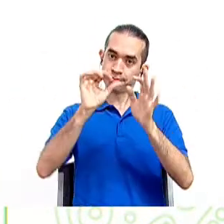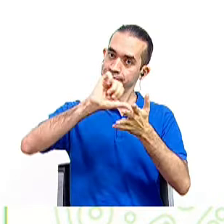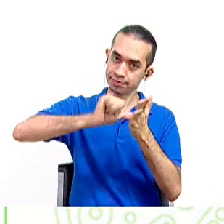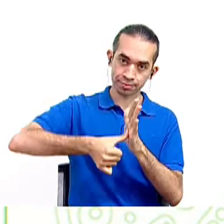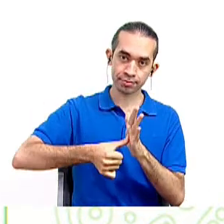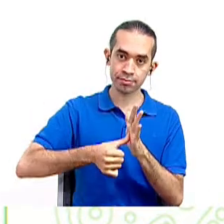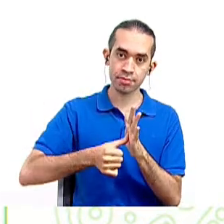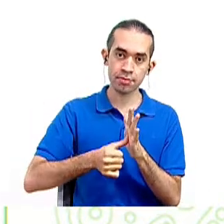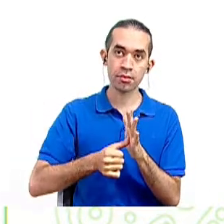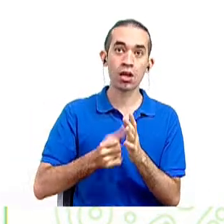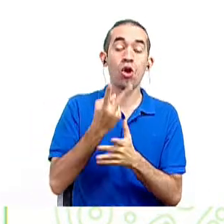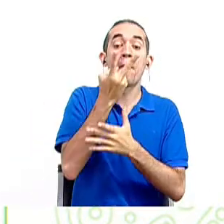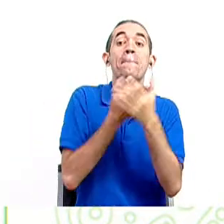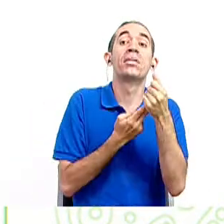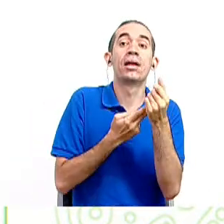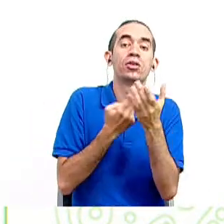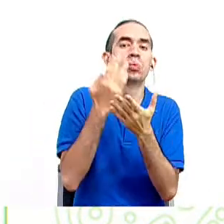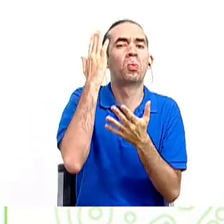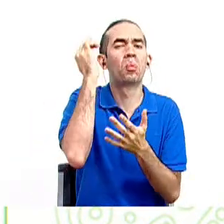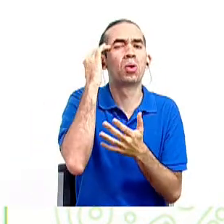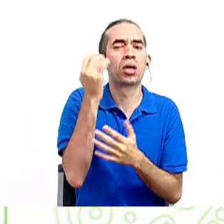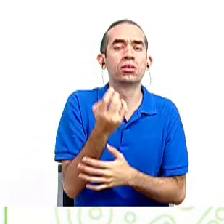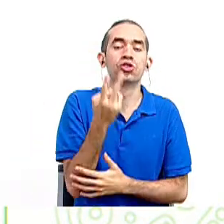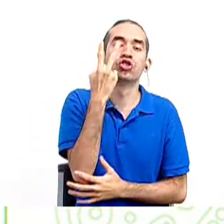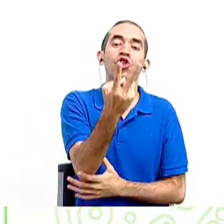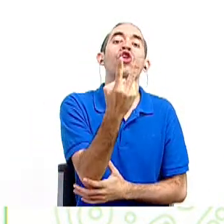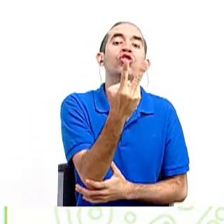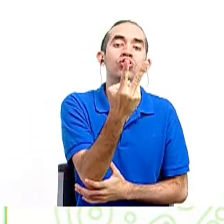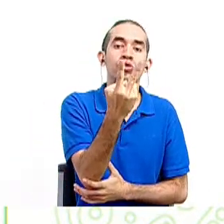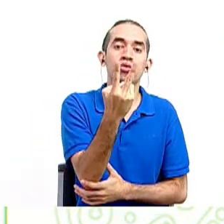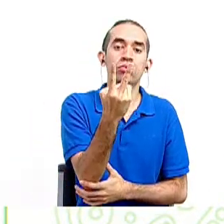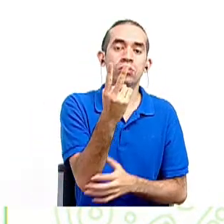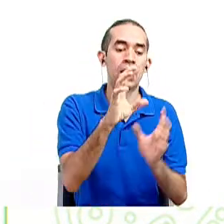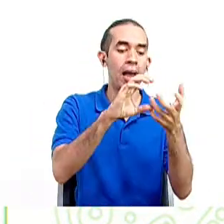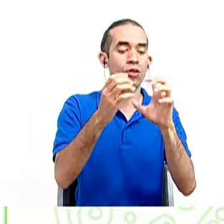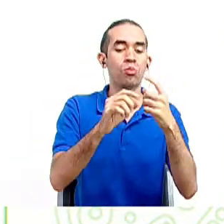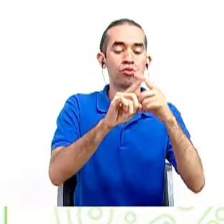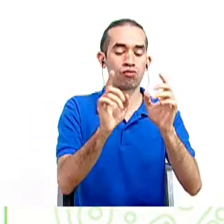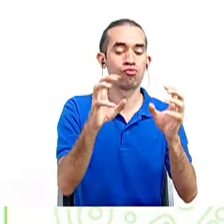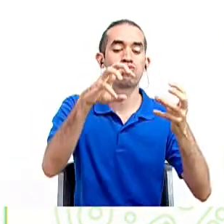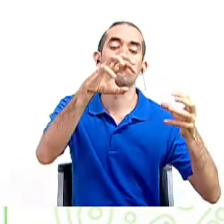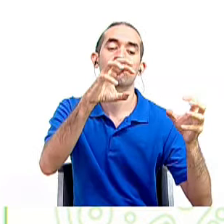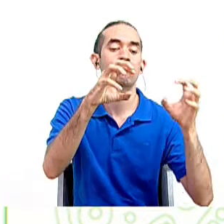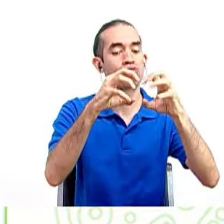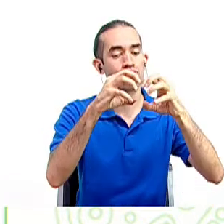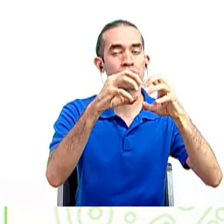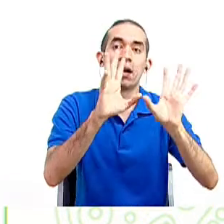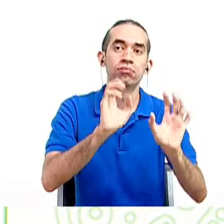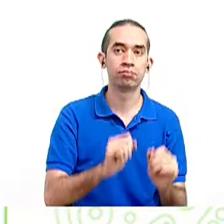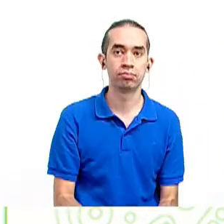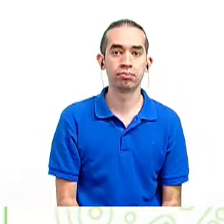los compuestos binarios son binarios porque tienen solamente dos átomos diferentes en su combinación.